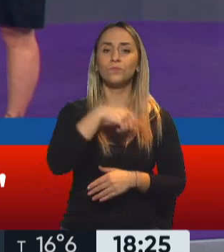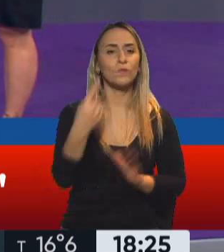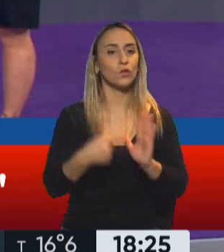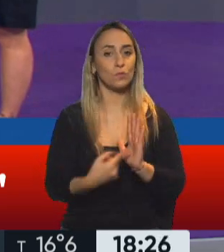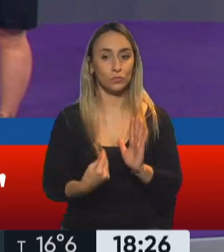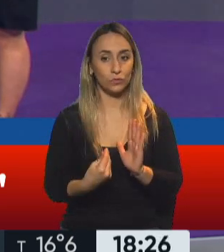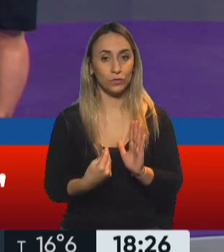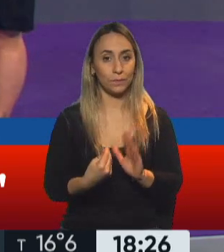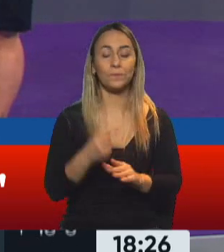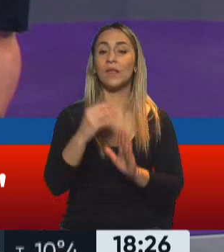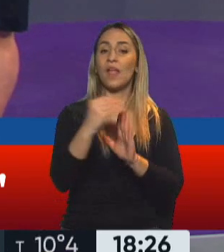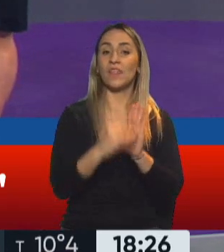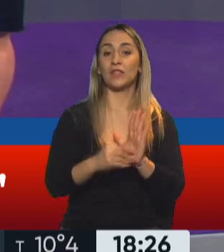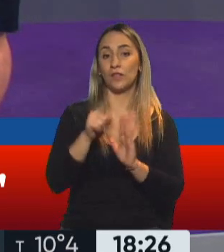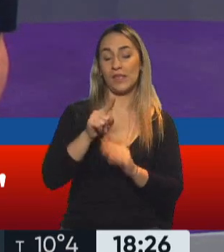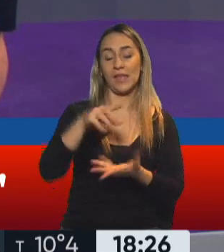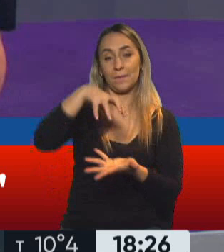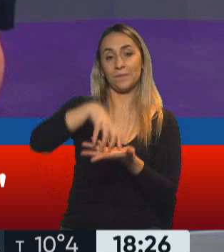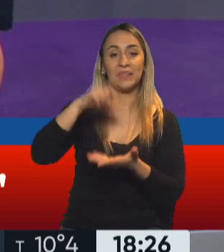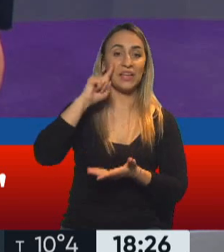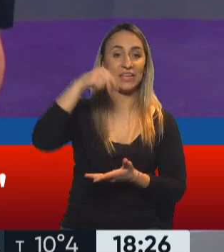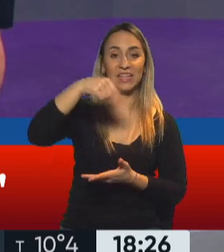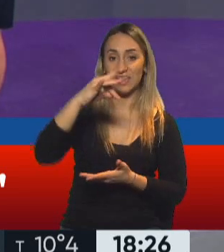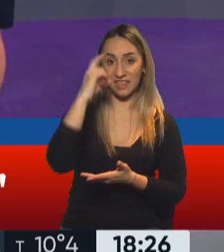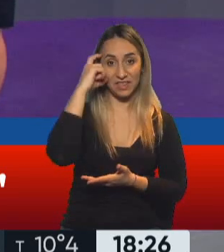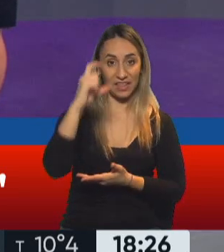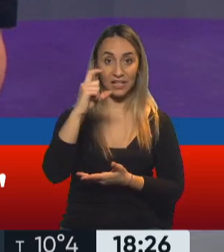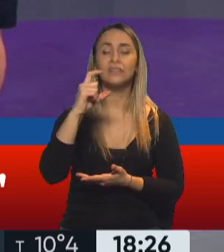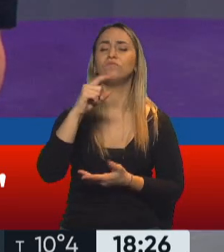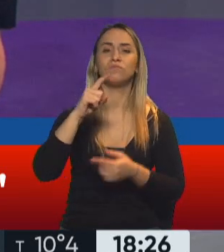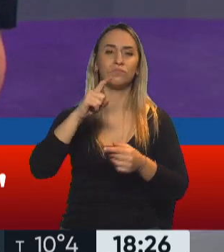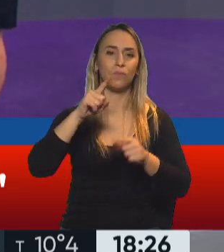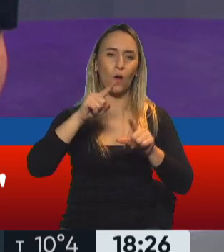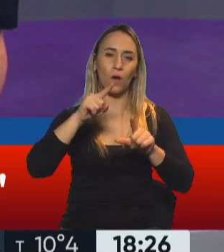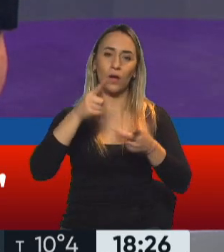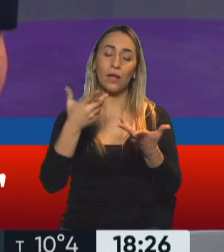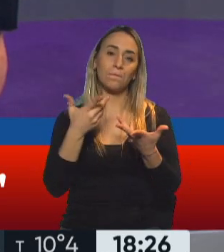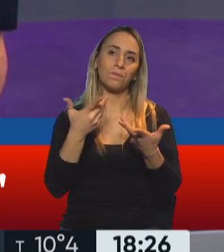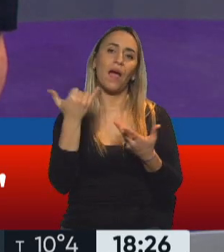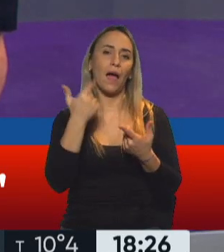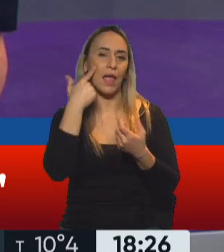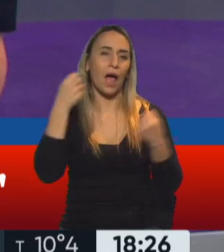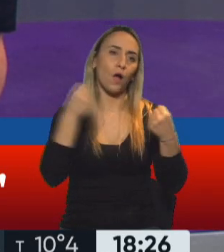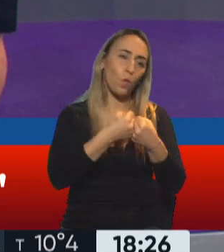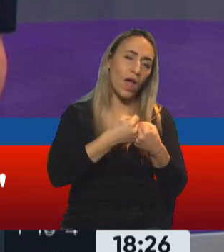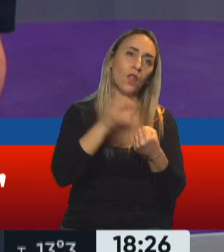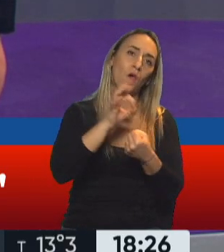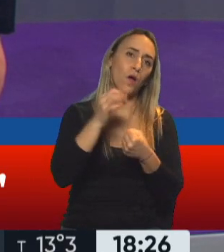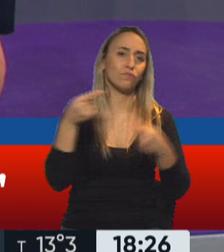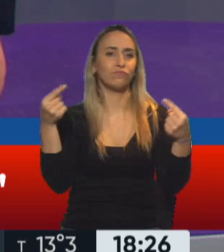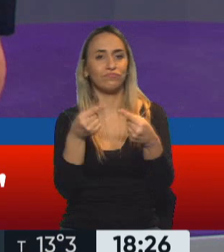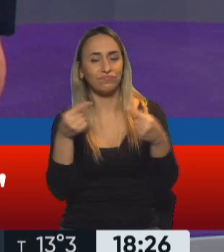cerrar datos del INDEC que muestran que, a pesar de que haya disidencia, digamos, que haya acuerdos o desacuerdos